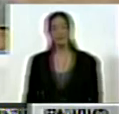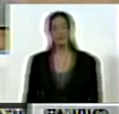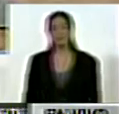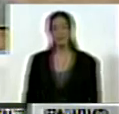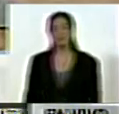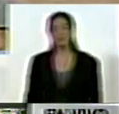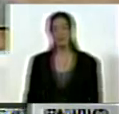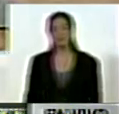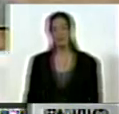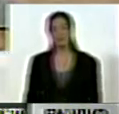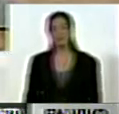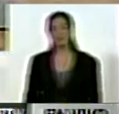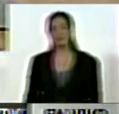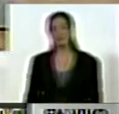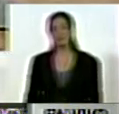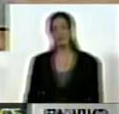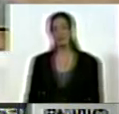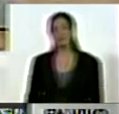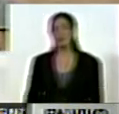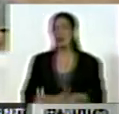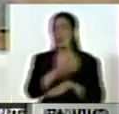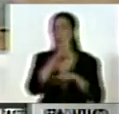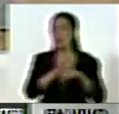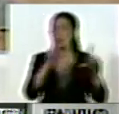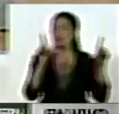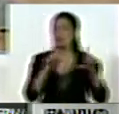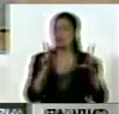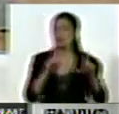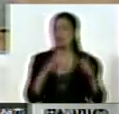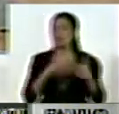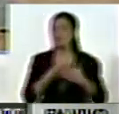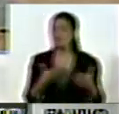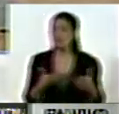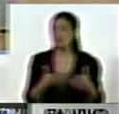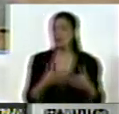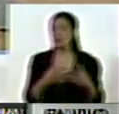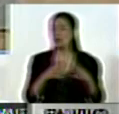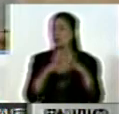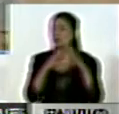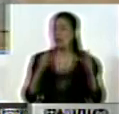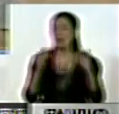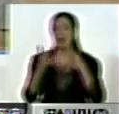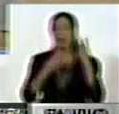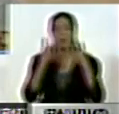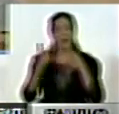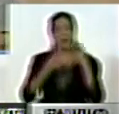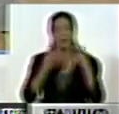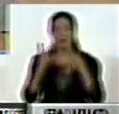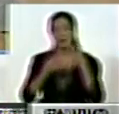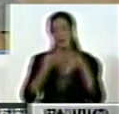imperial, de una cadena de televisión al servicio de las agencias políticas